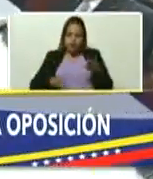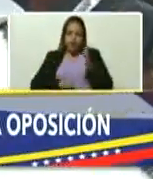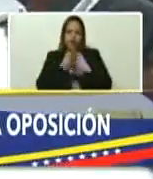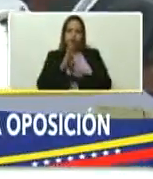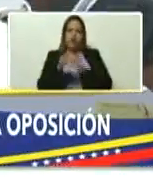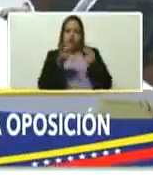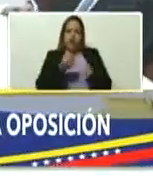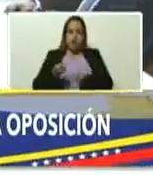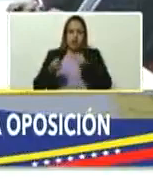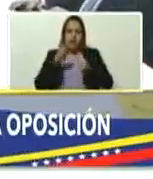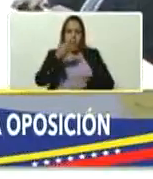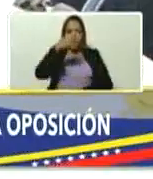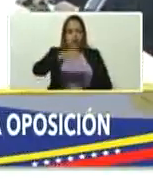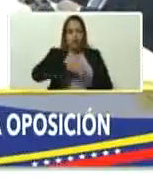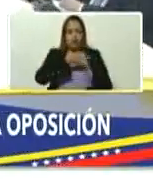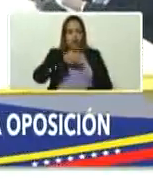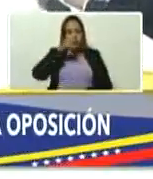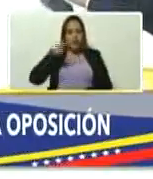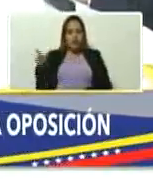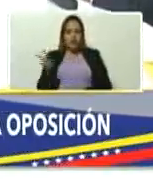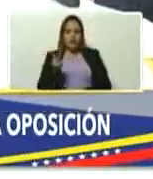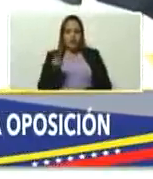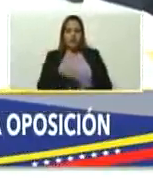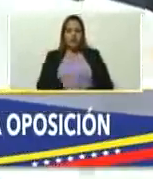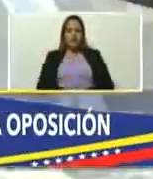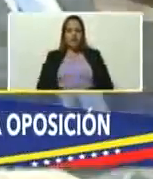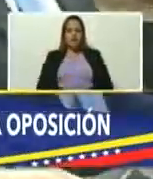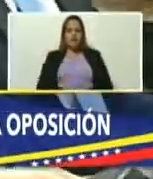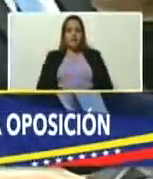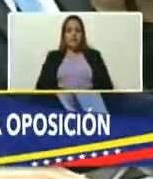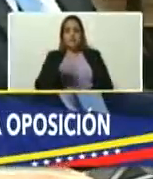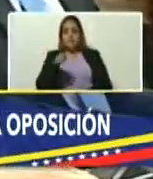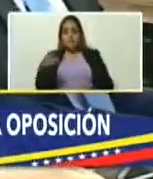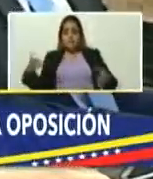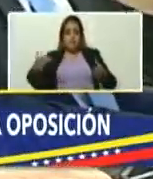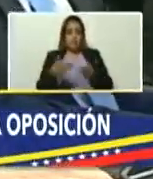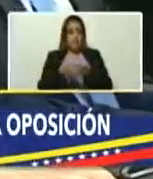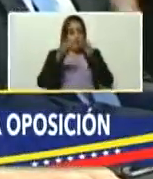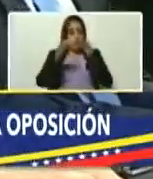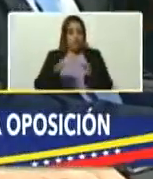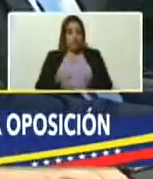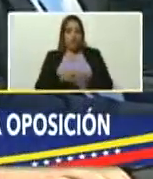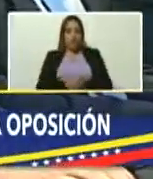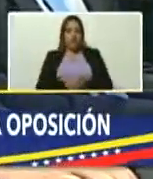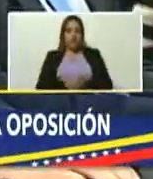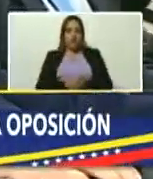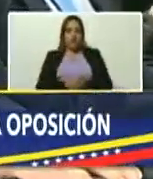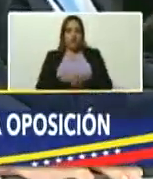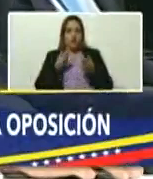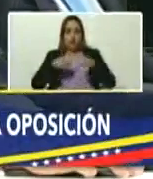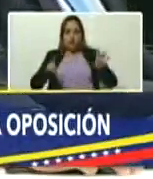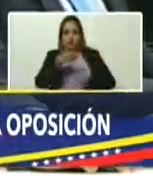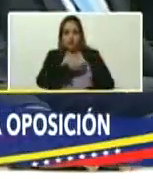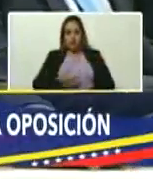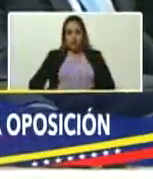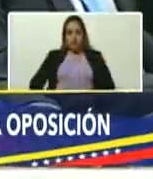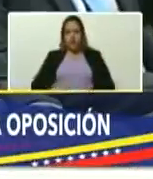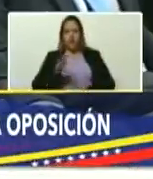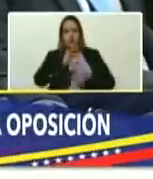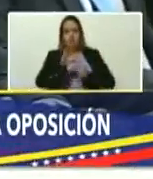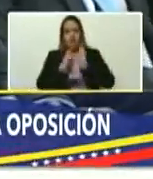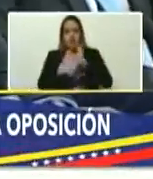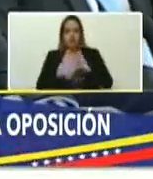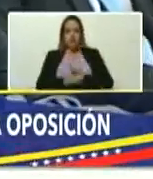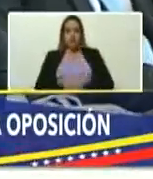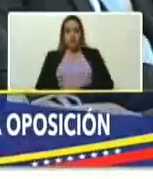el bienestar social del pueblo venezolano. Estas reuniones reafirman el talante democrático del presidente constitucional